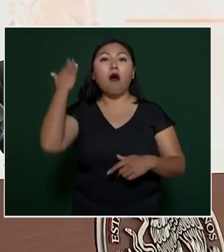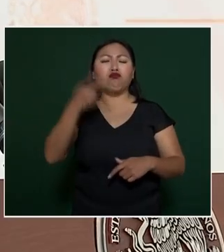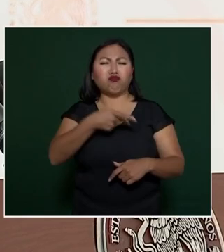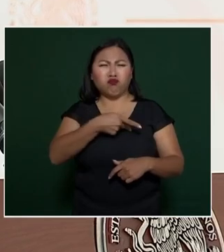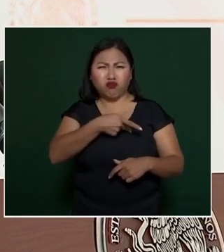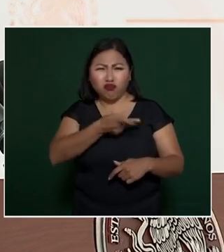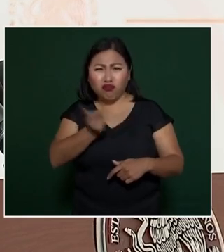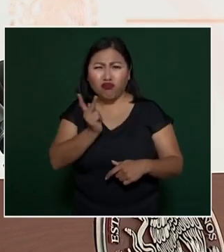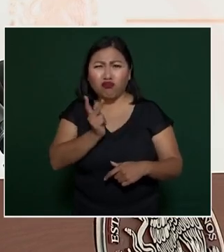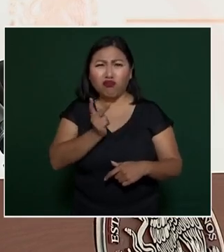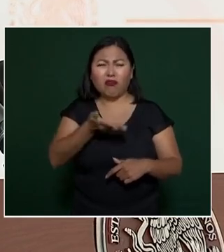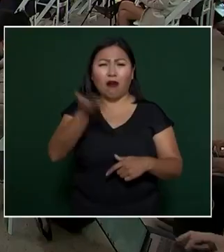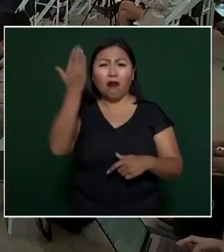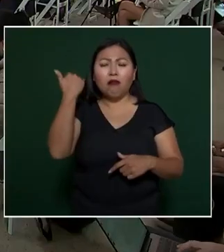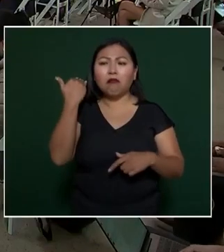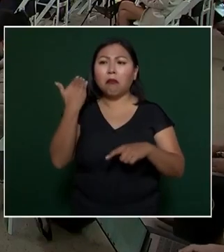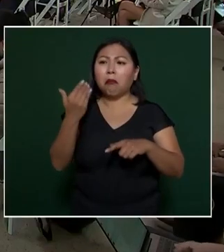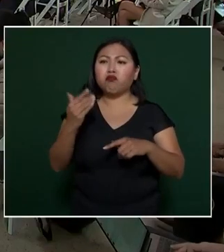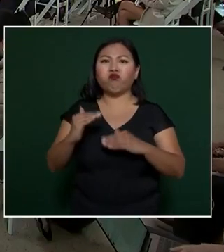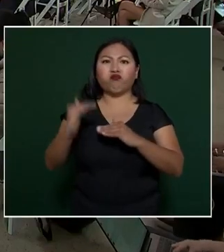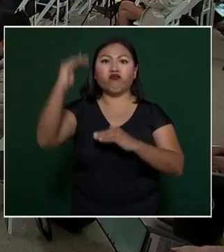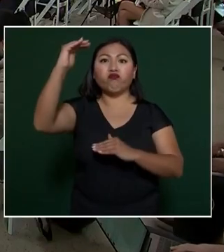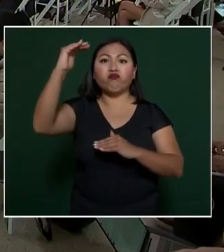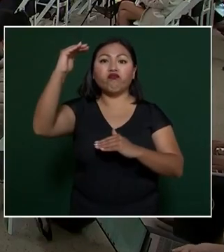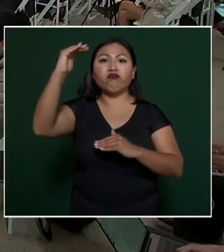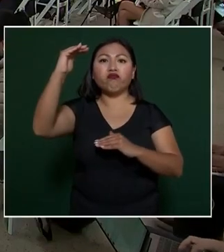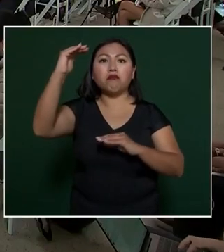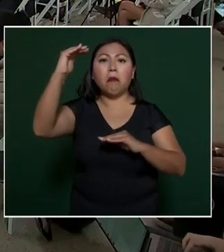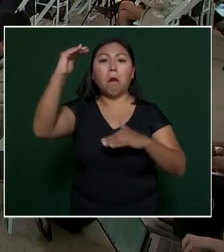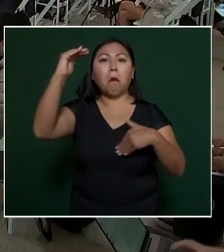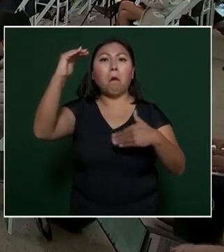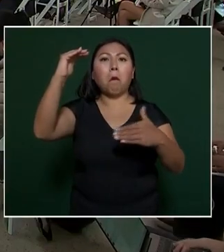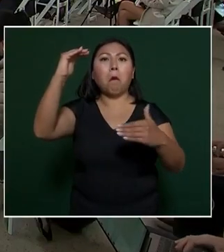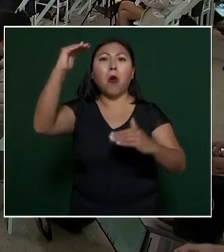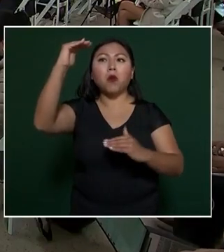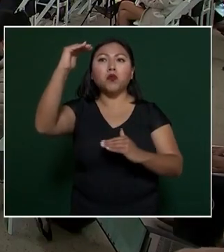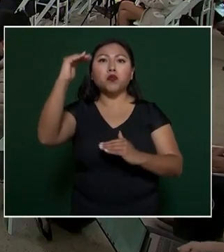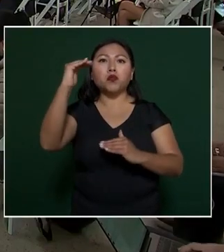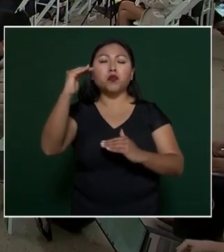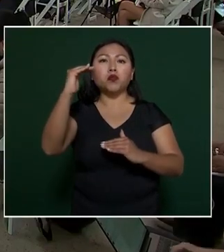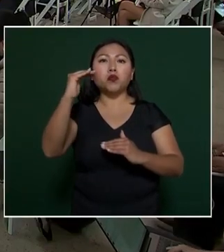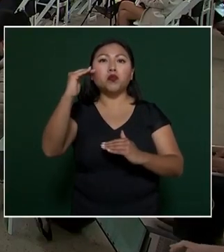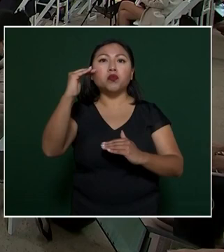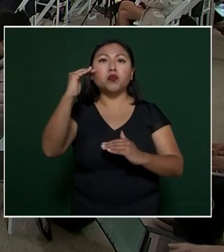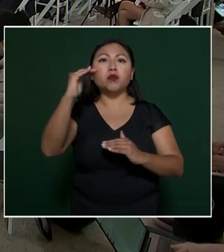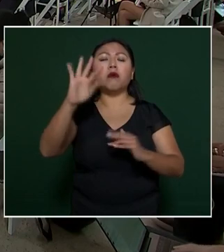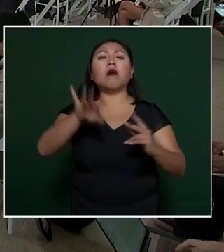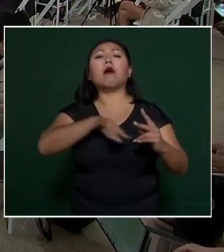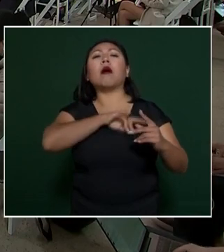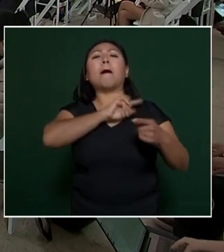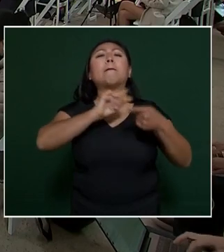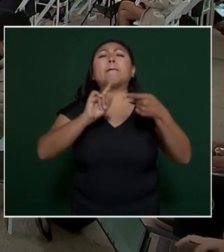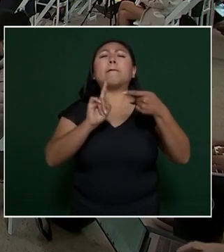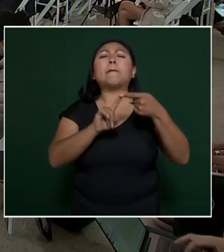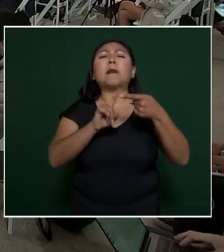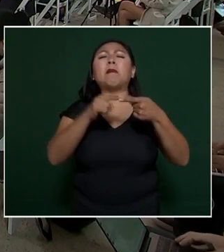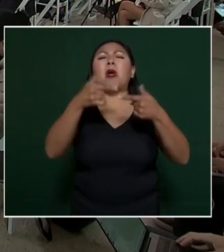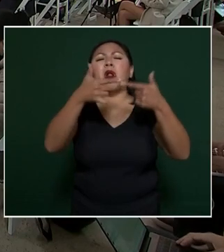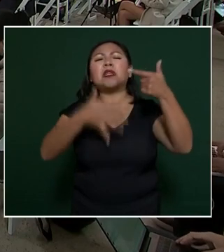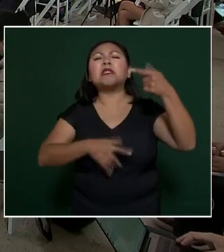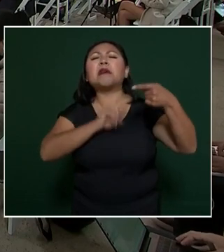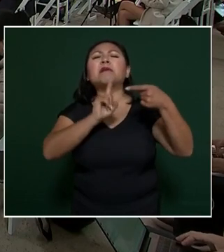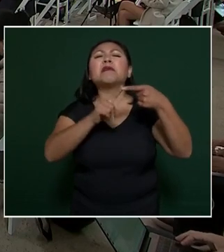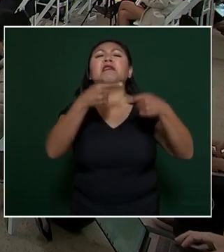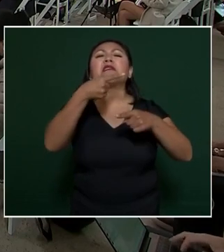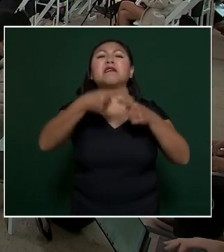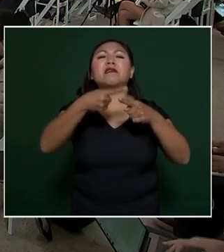pobreza el primero fue Chiapas y el segundo Baja California en el tiempo que